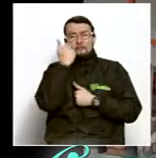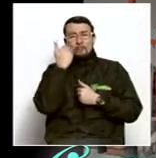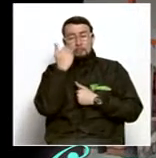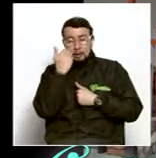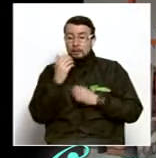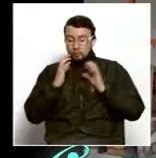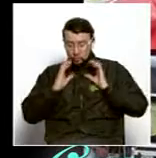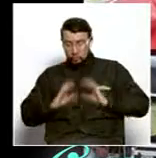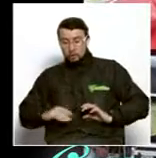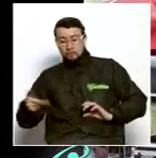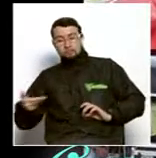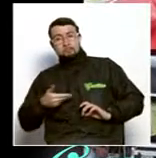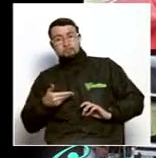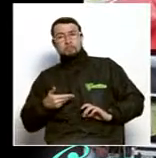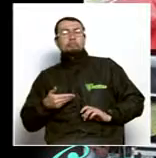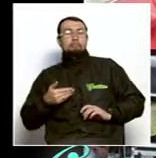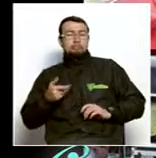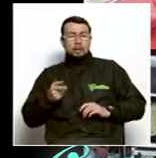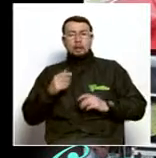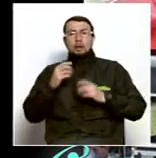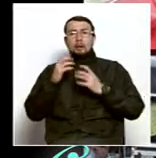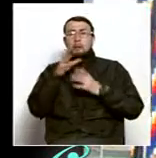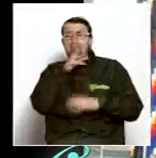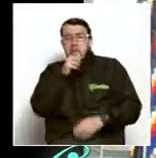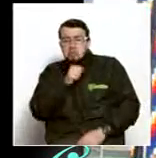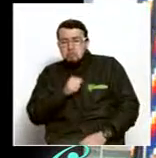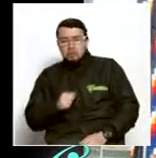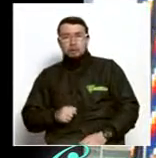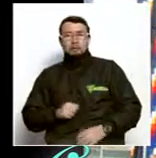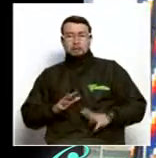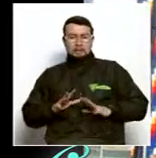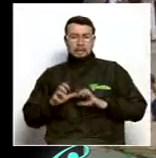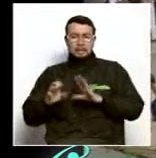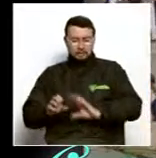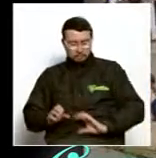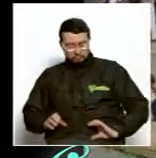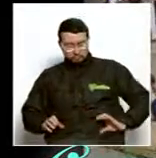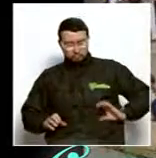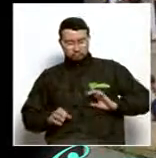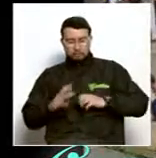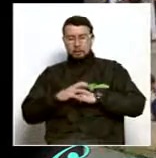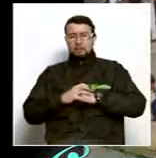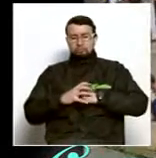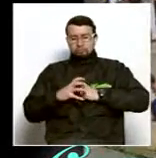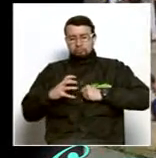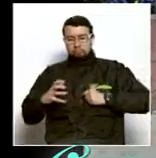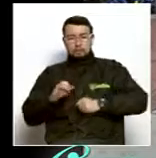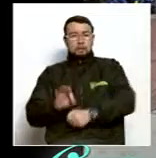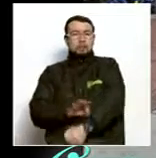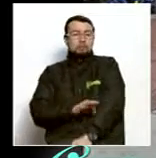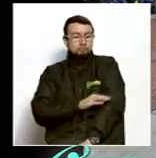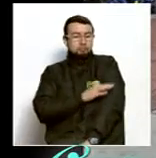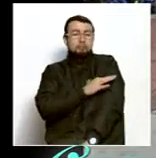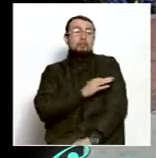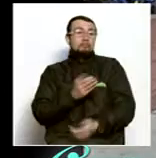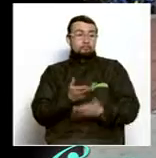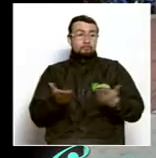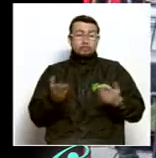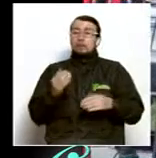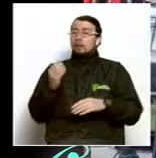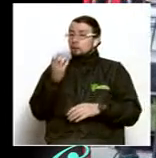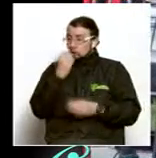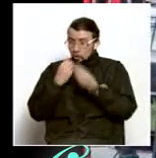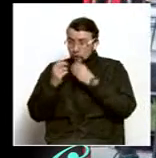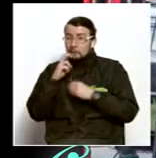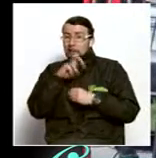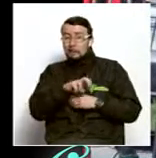tiene es el envejecimiento prematuro, el cáncer de colon, la artritis, el colesterol, debido al consumo de carne. Bueno, recordemos entonces